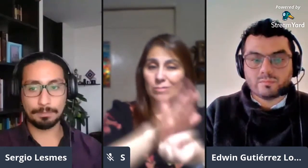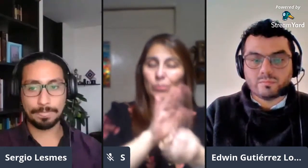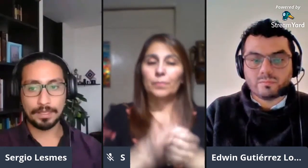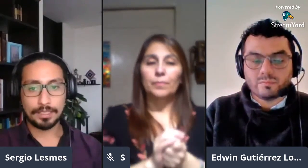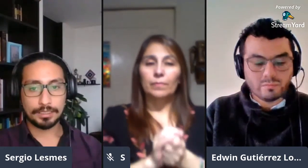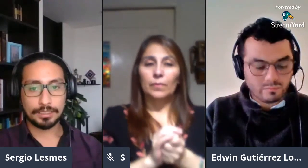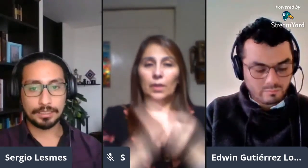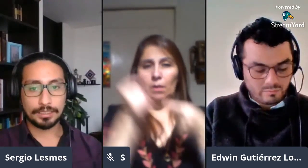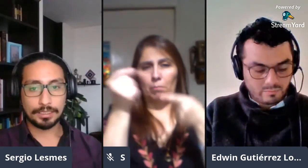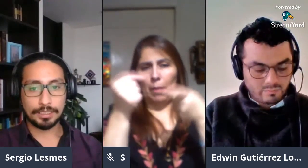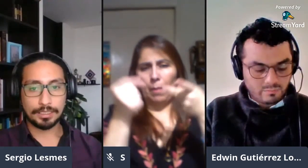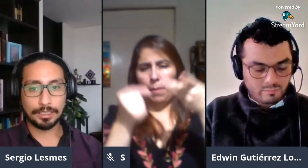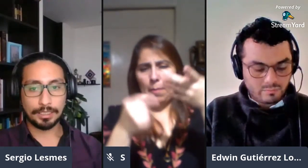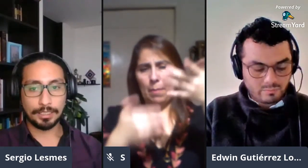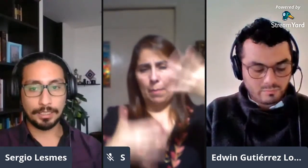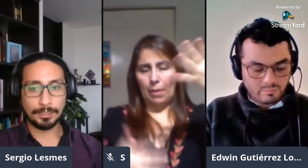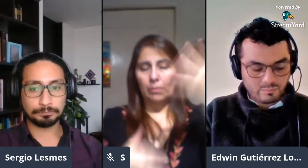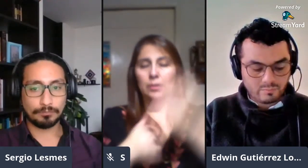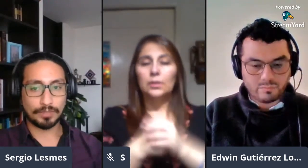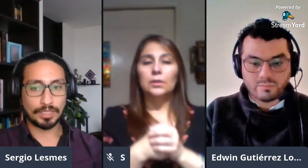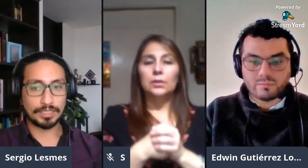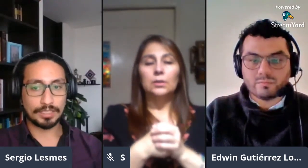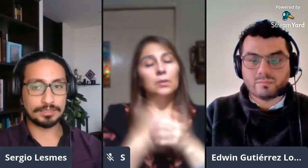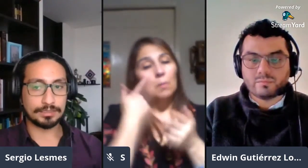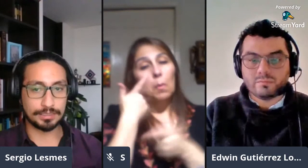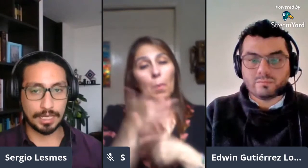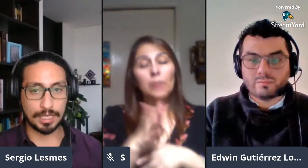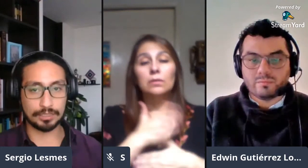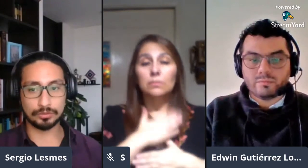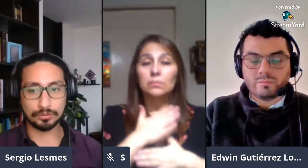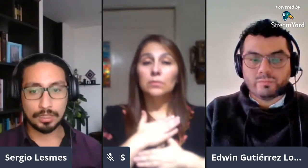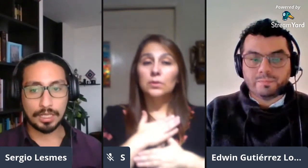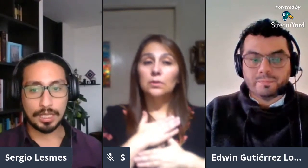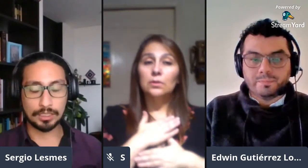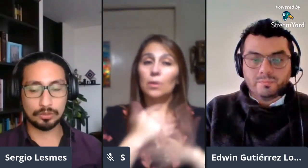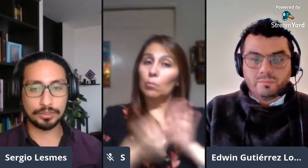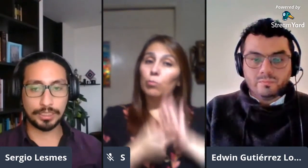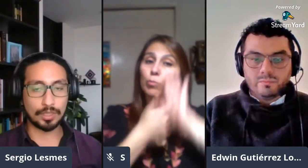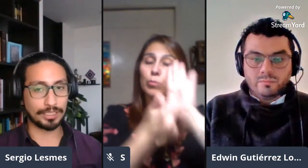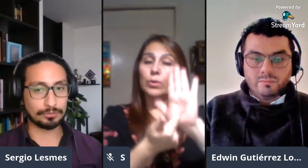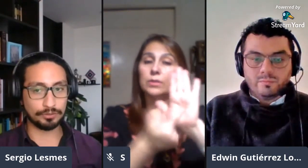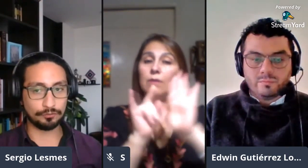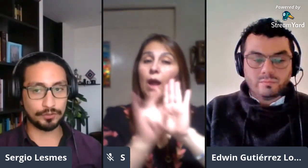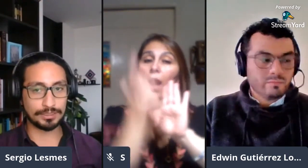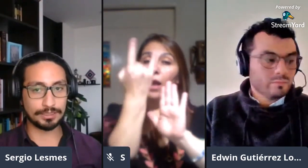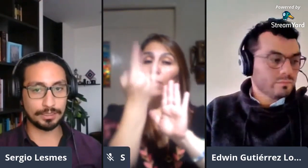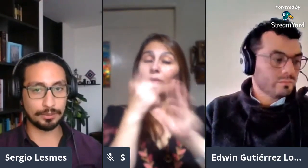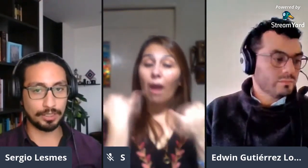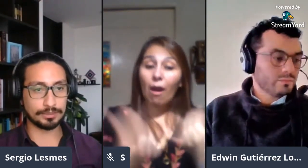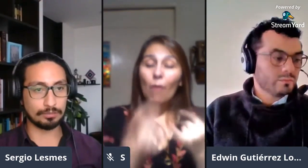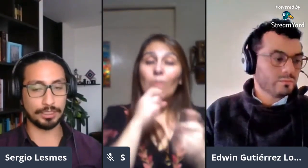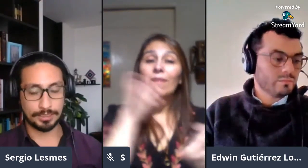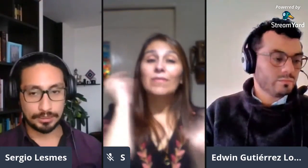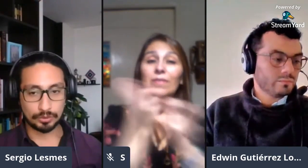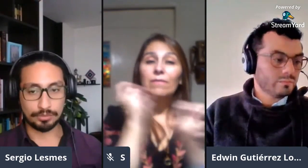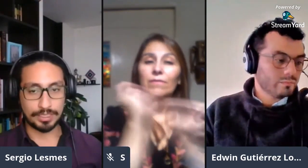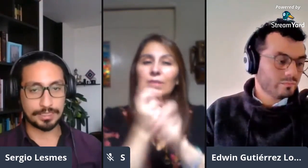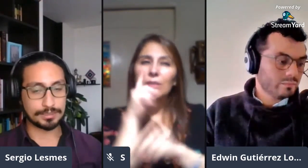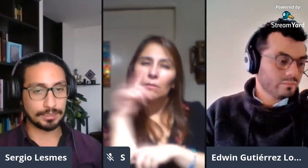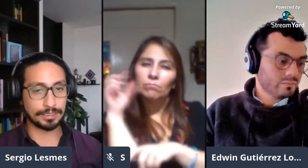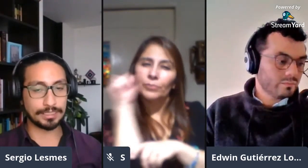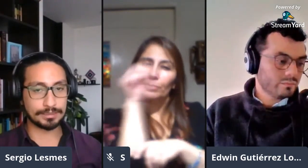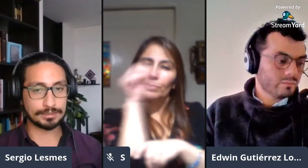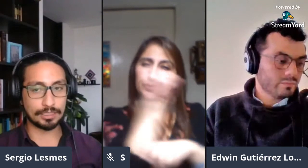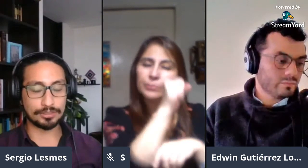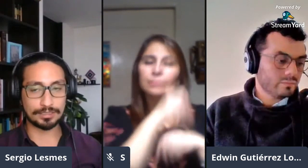parece que están señalando algo que todavía es muy difícil de ver. Es decir, como que todavía se